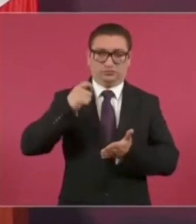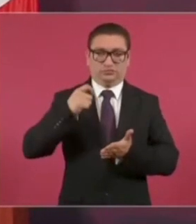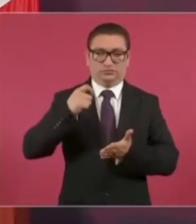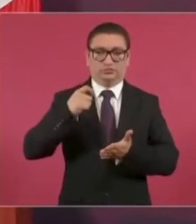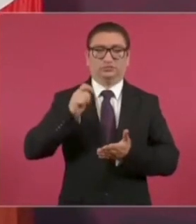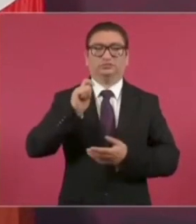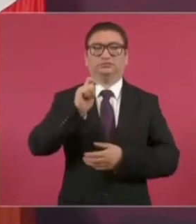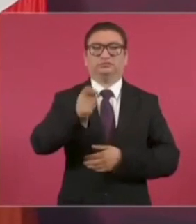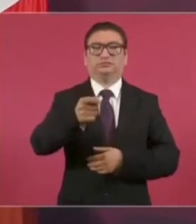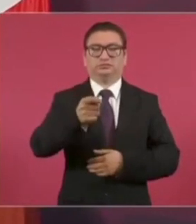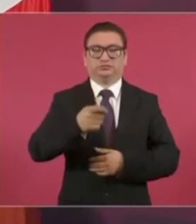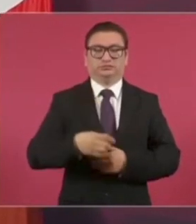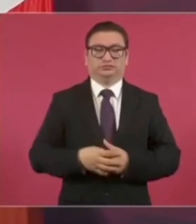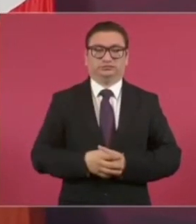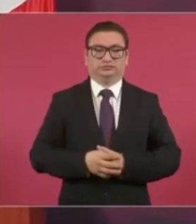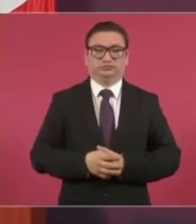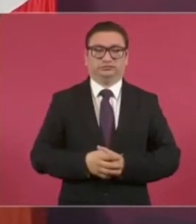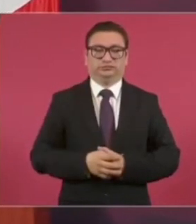de que era